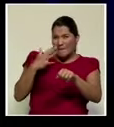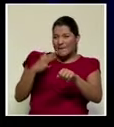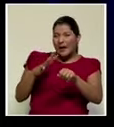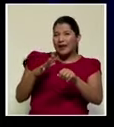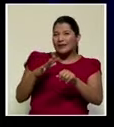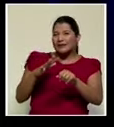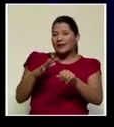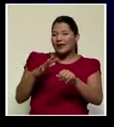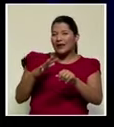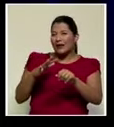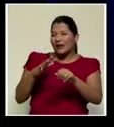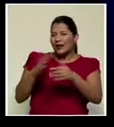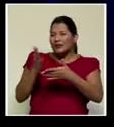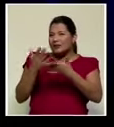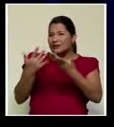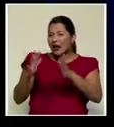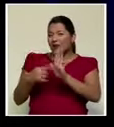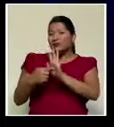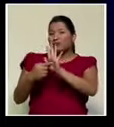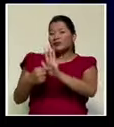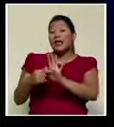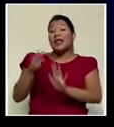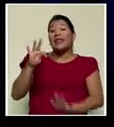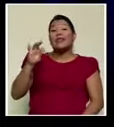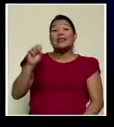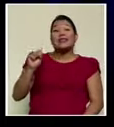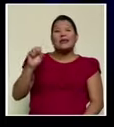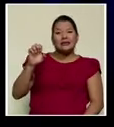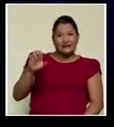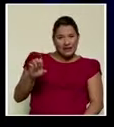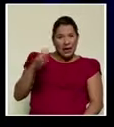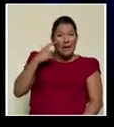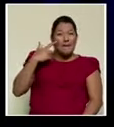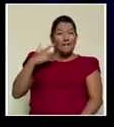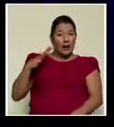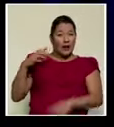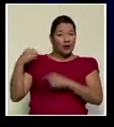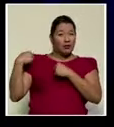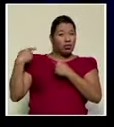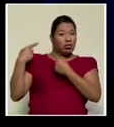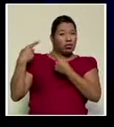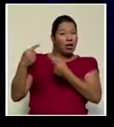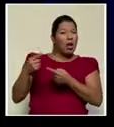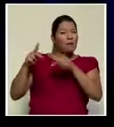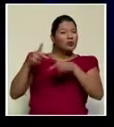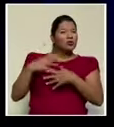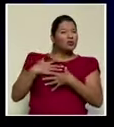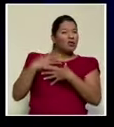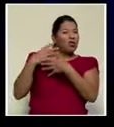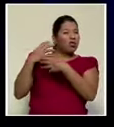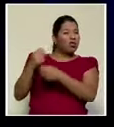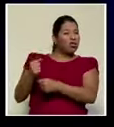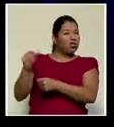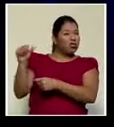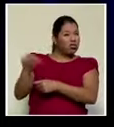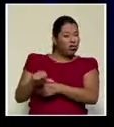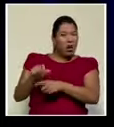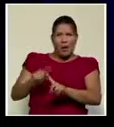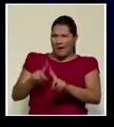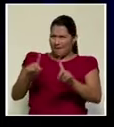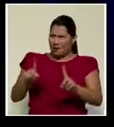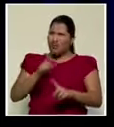que efectivamente el Tribunal Supremo de Elecciones venía perdiendo supuestamente credibilidad, esto es algo que, digamos, no hay